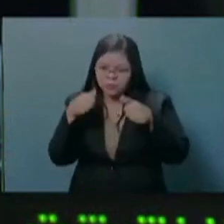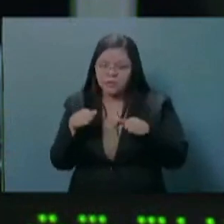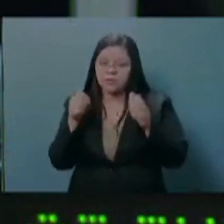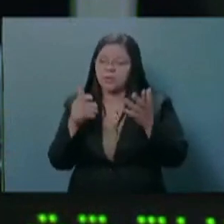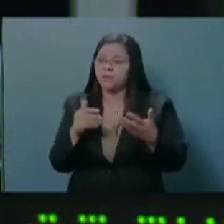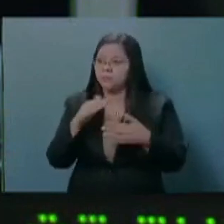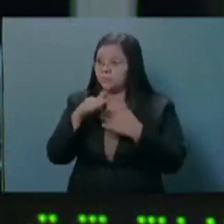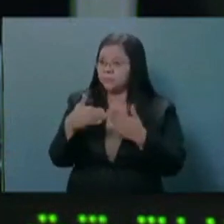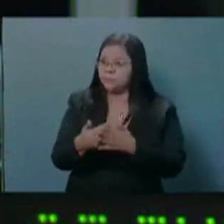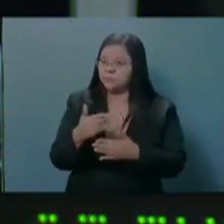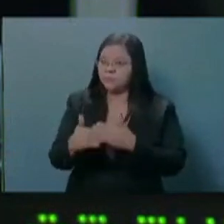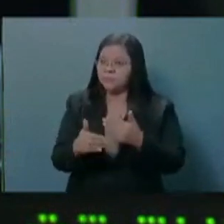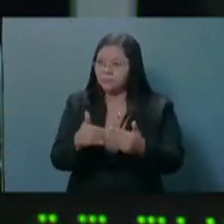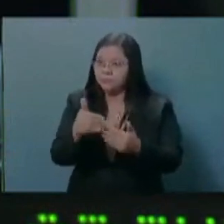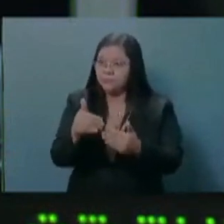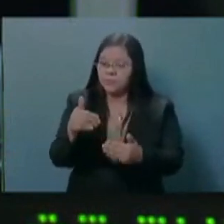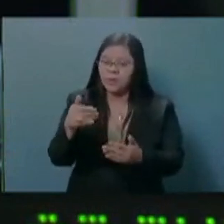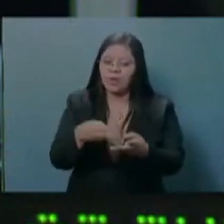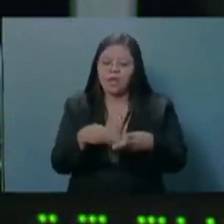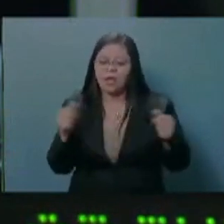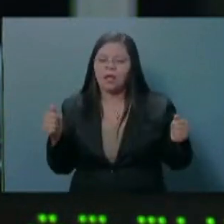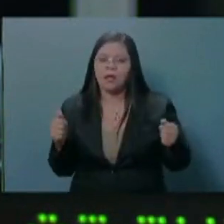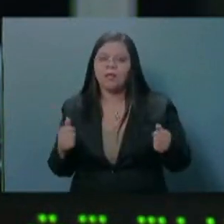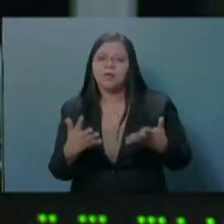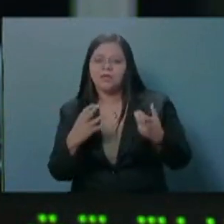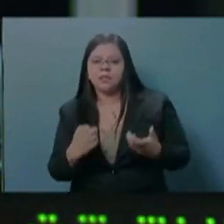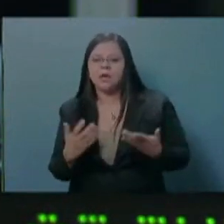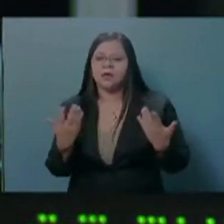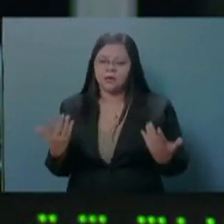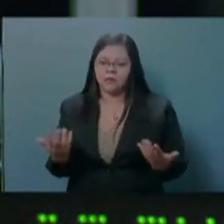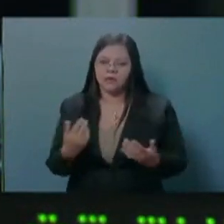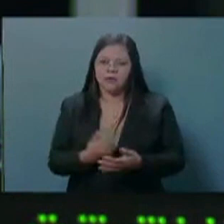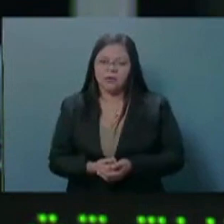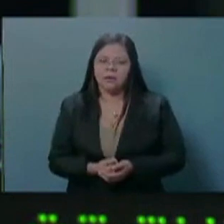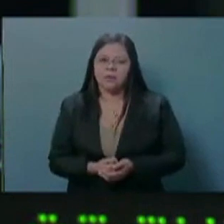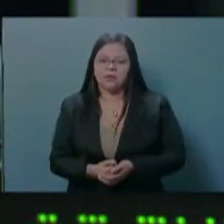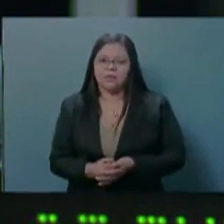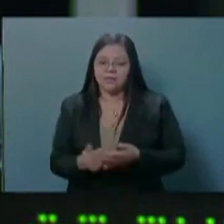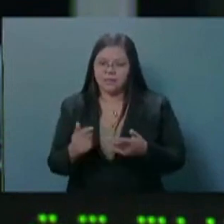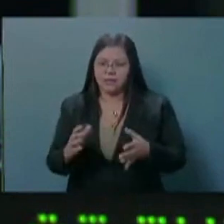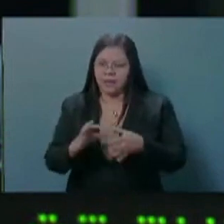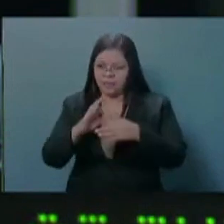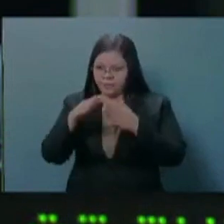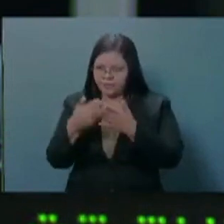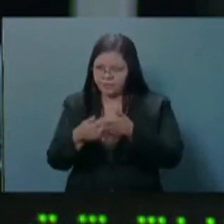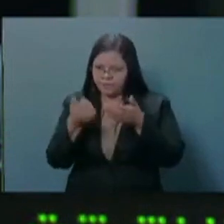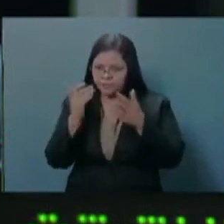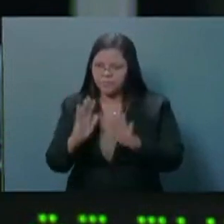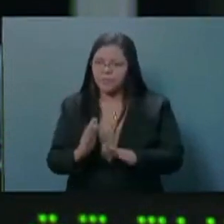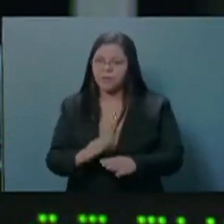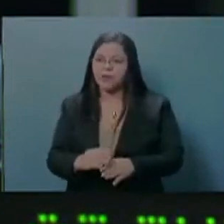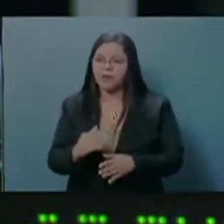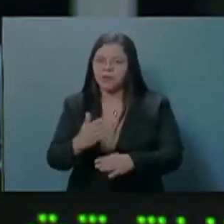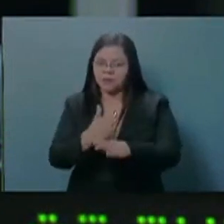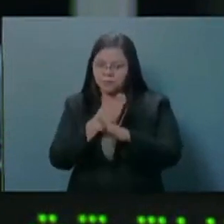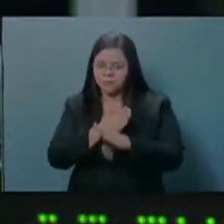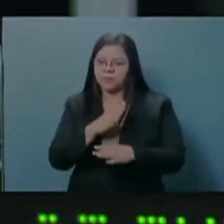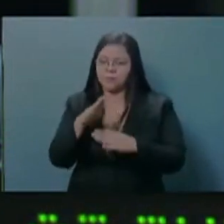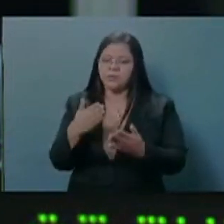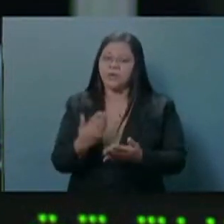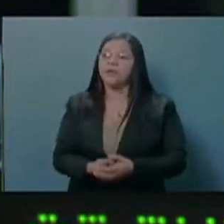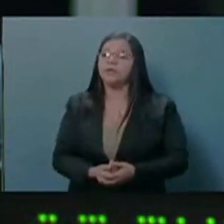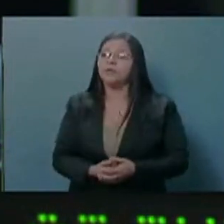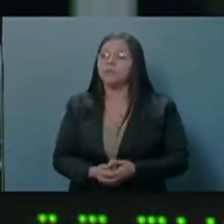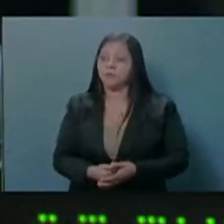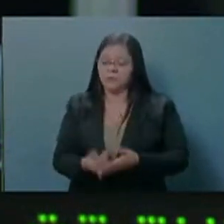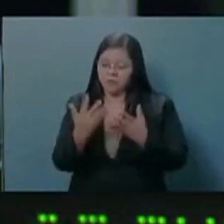de trámite, para generar inmunidad y realizar de facto con esta iniciativa